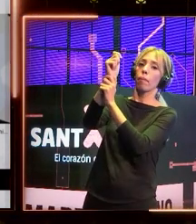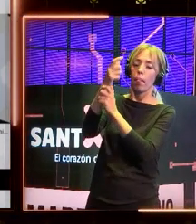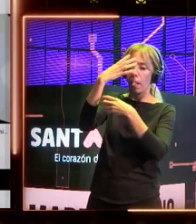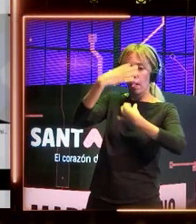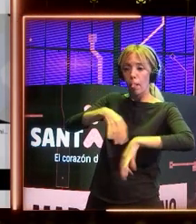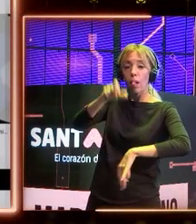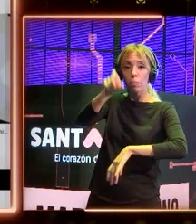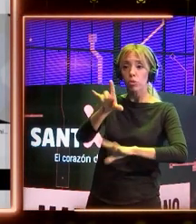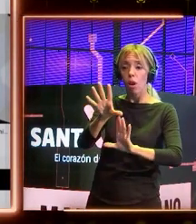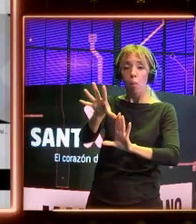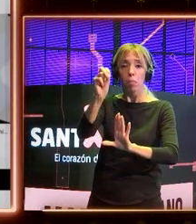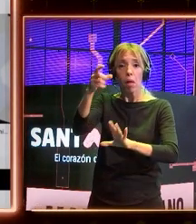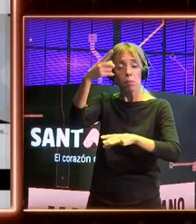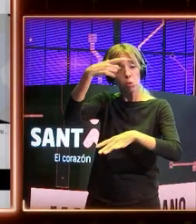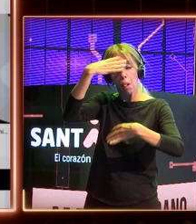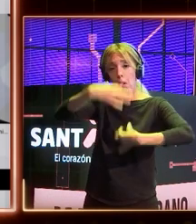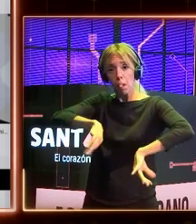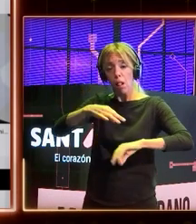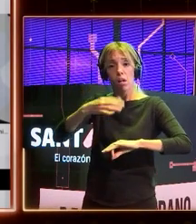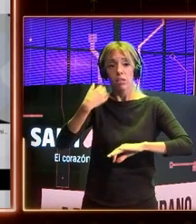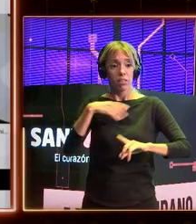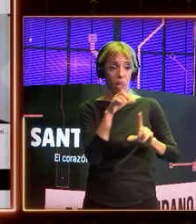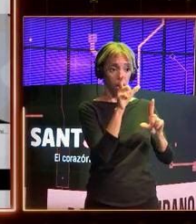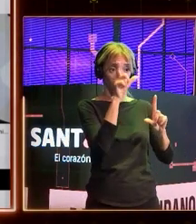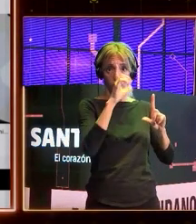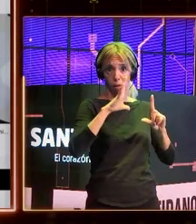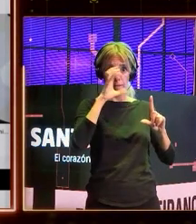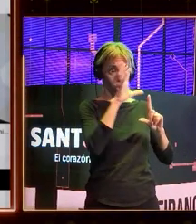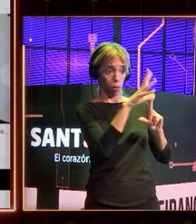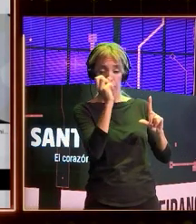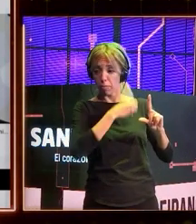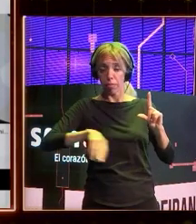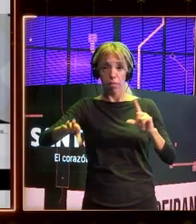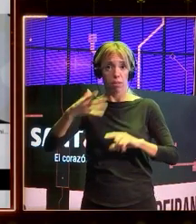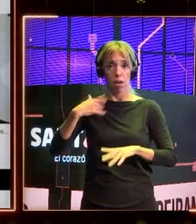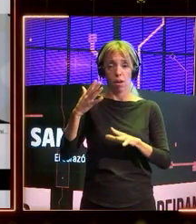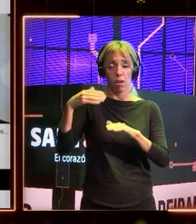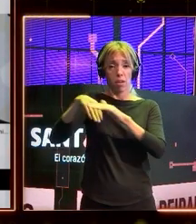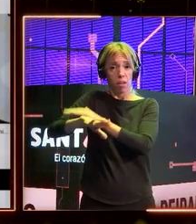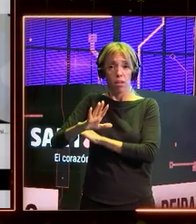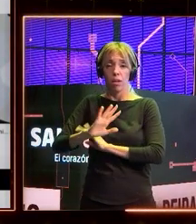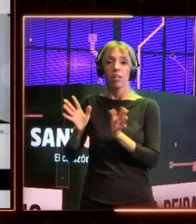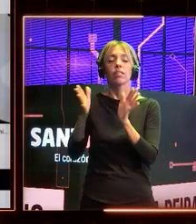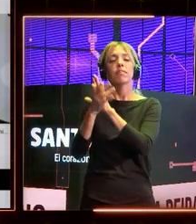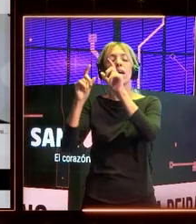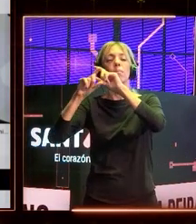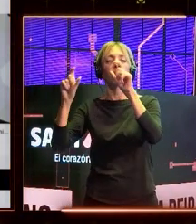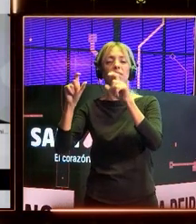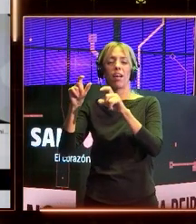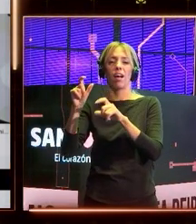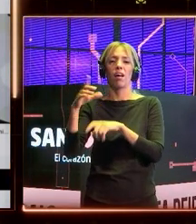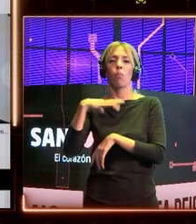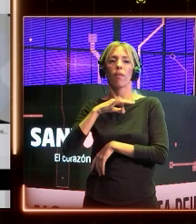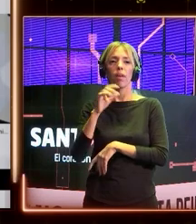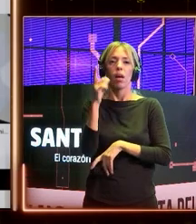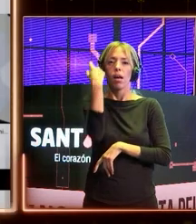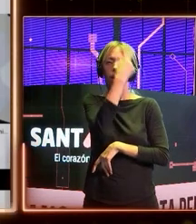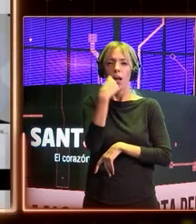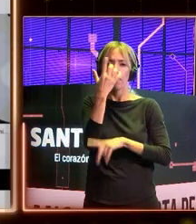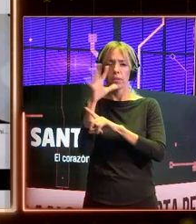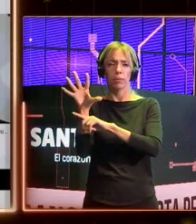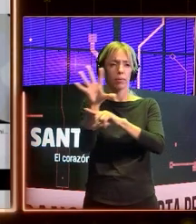foto y sale en la foto sin él saberlo y sin los japoneses querer hacerlo realmente. Pero Clearview es capaz de encontrar esa cara,